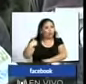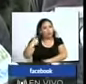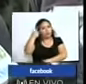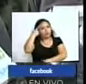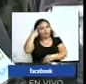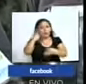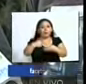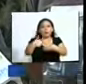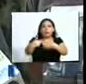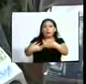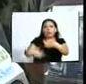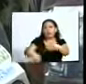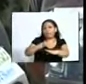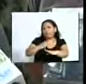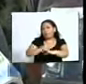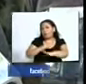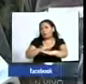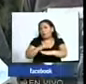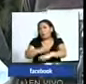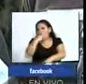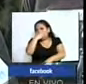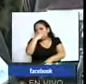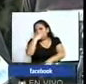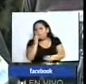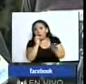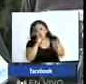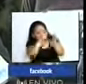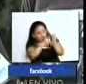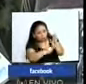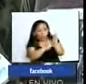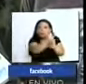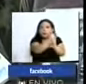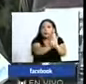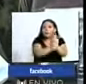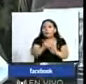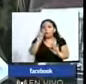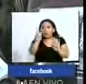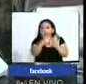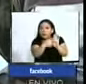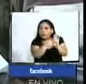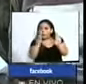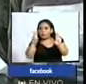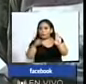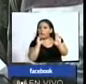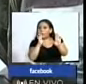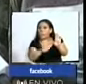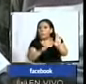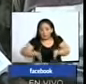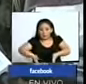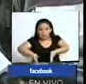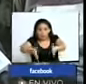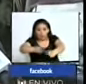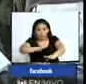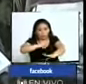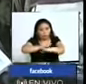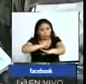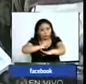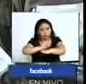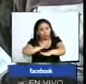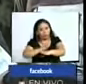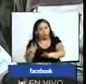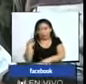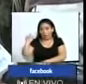ley antiterrorismo, la cual reza en el artículo 2 que el bloquear el libre tránsito,